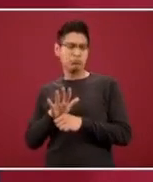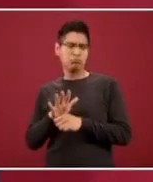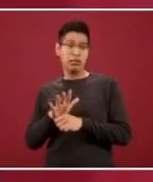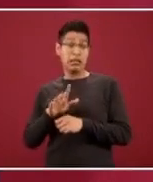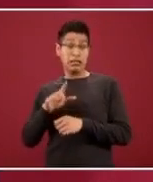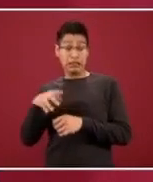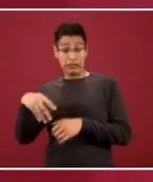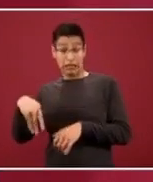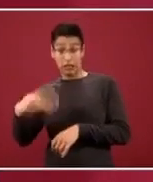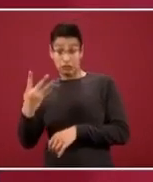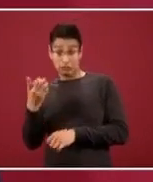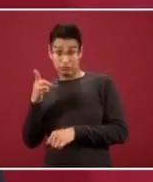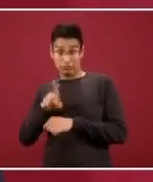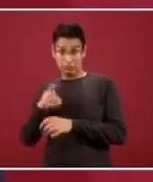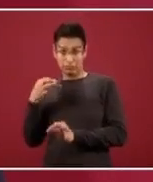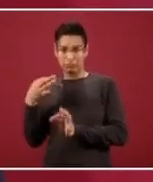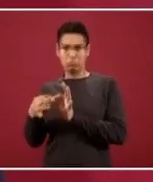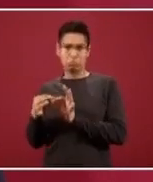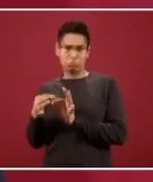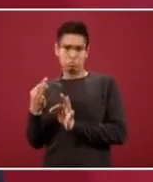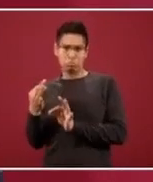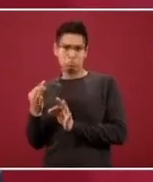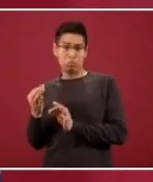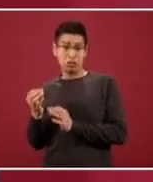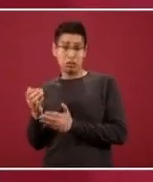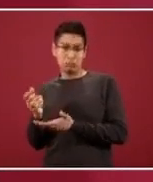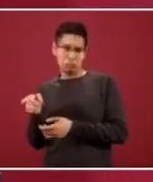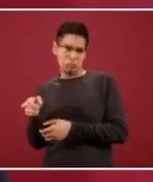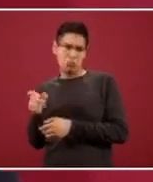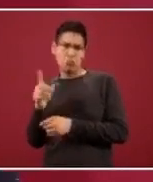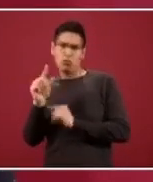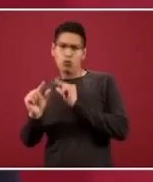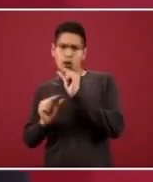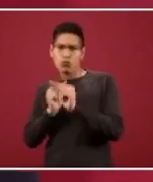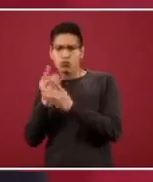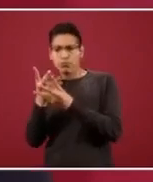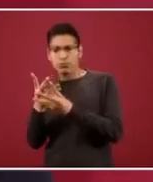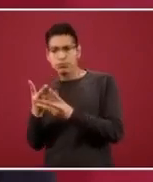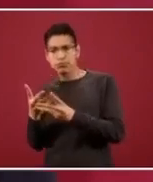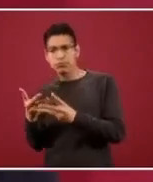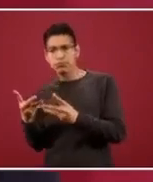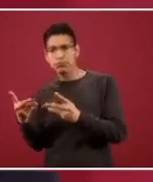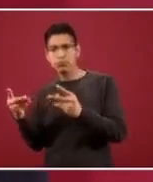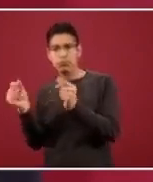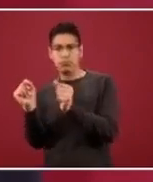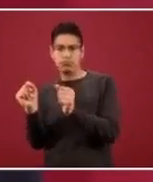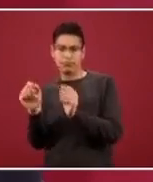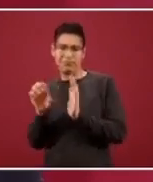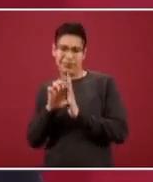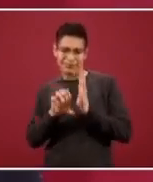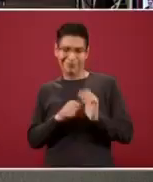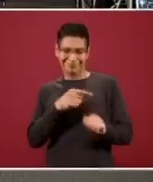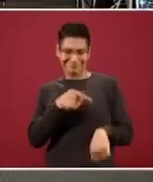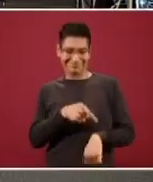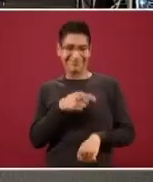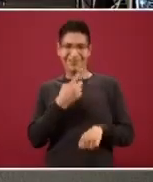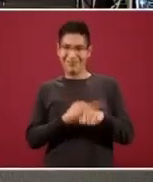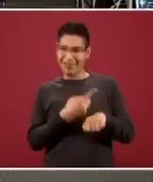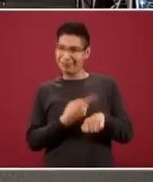riesgo de complicarse, digamos. Ya se les da, se enferman